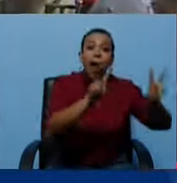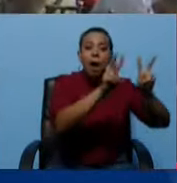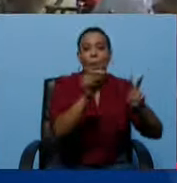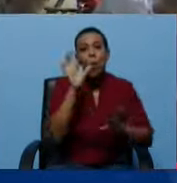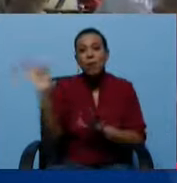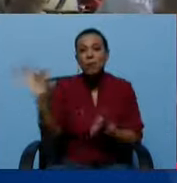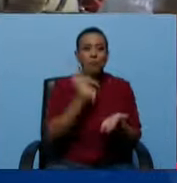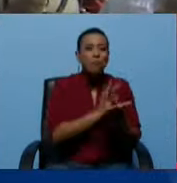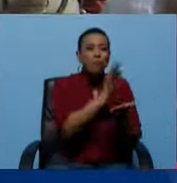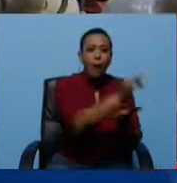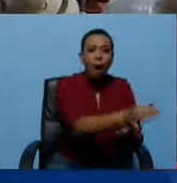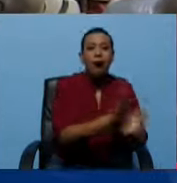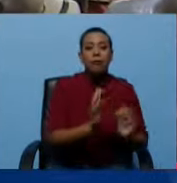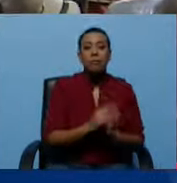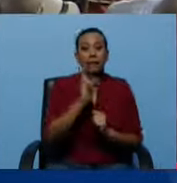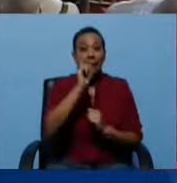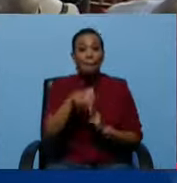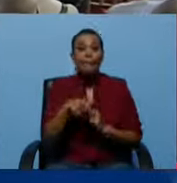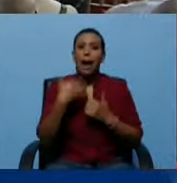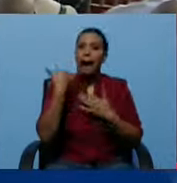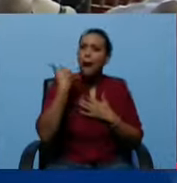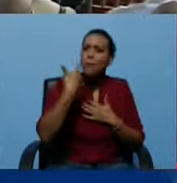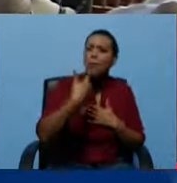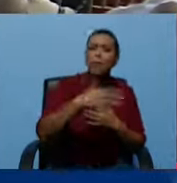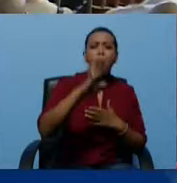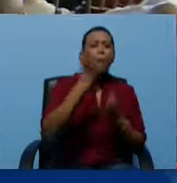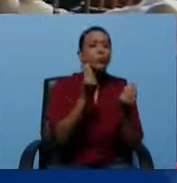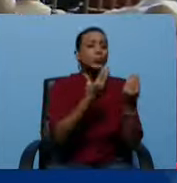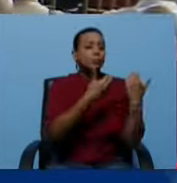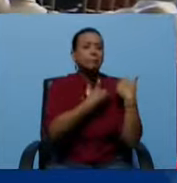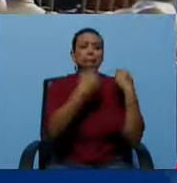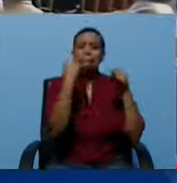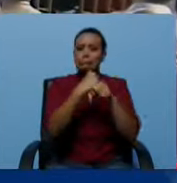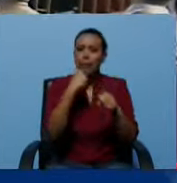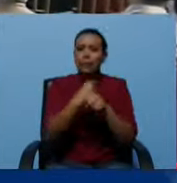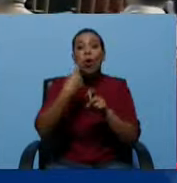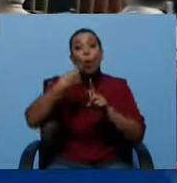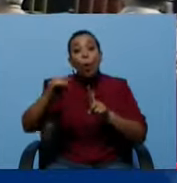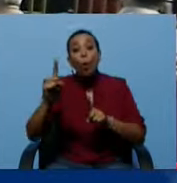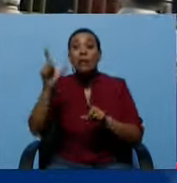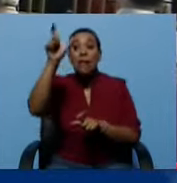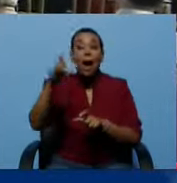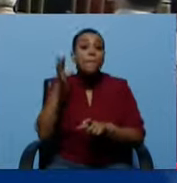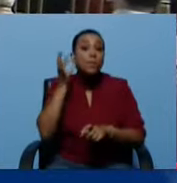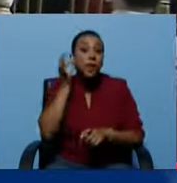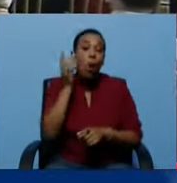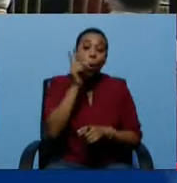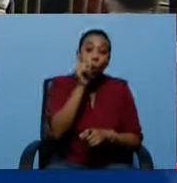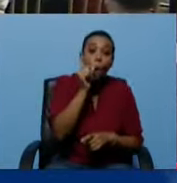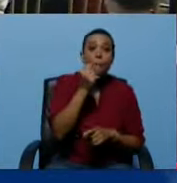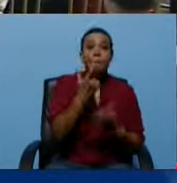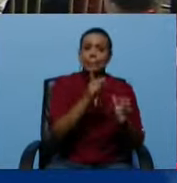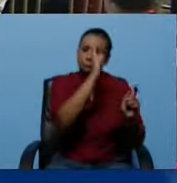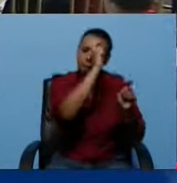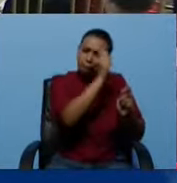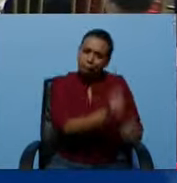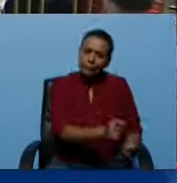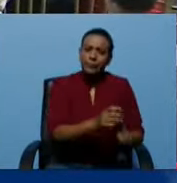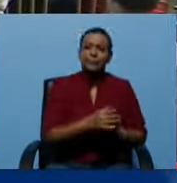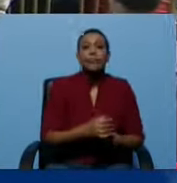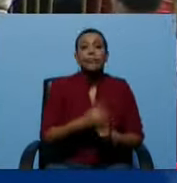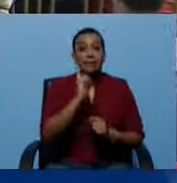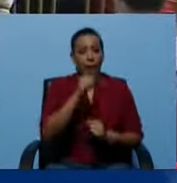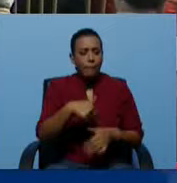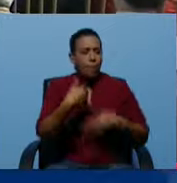Humberto Fernández Morán. Y todavía nos quedan muchas tareas con otras científicas y con otros científicos de la patria, también